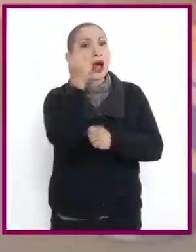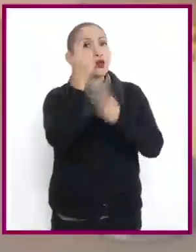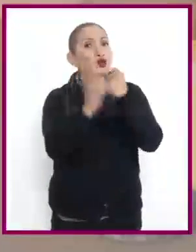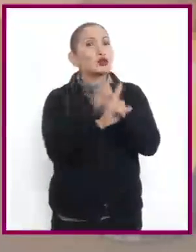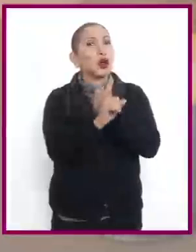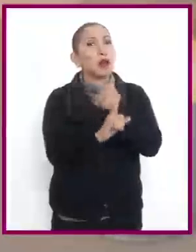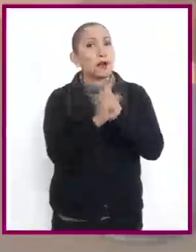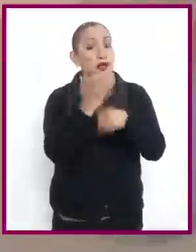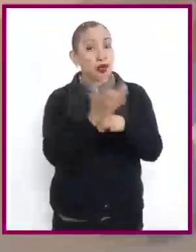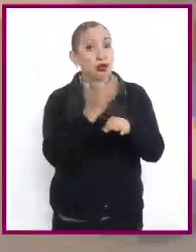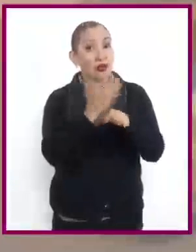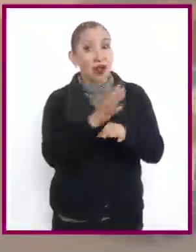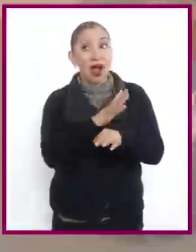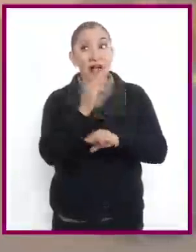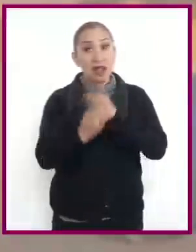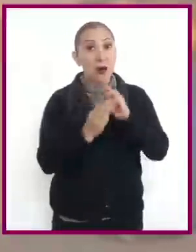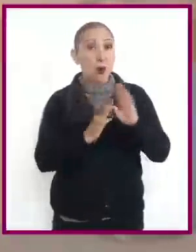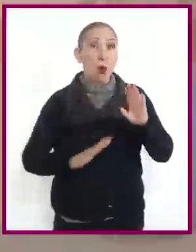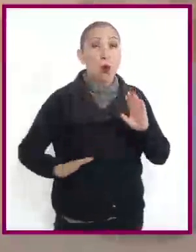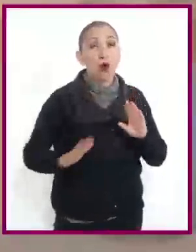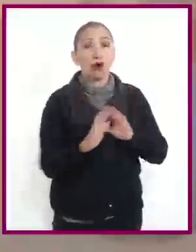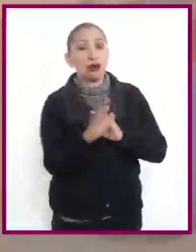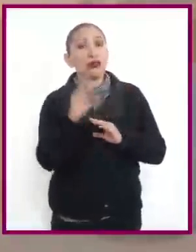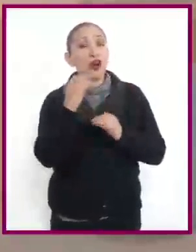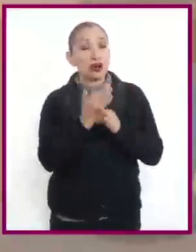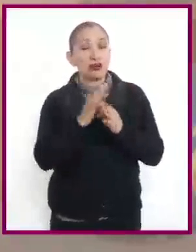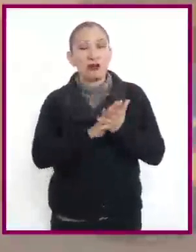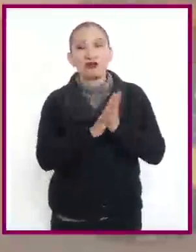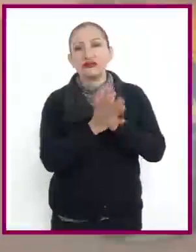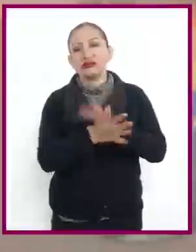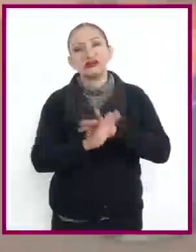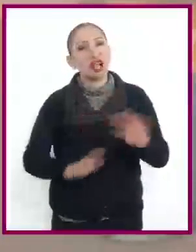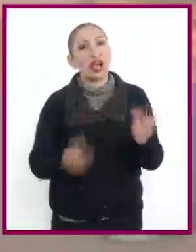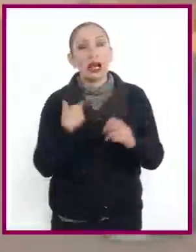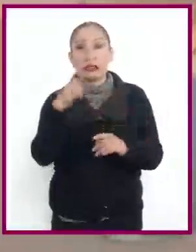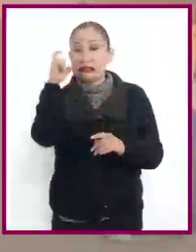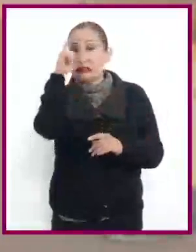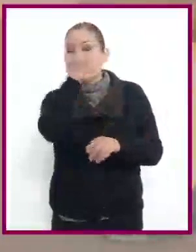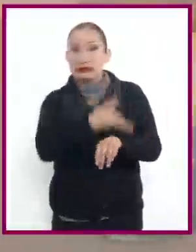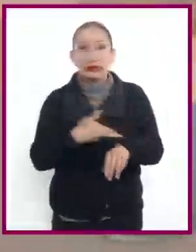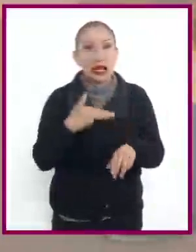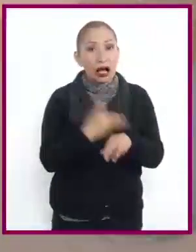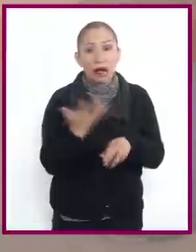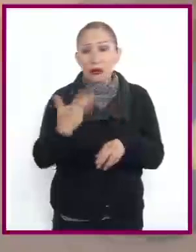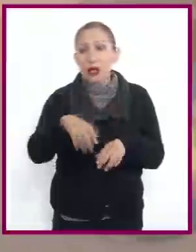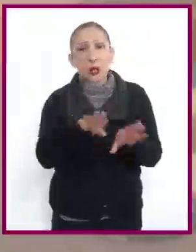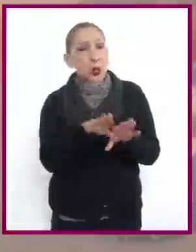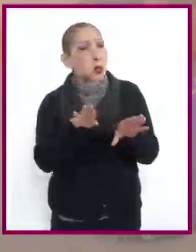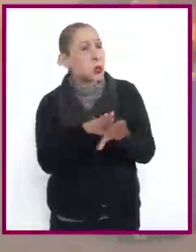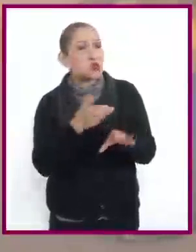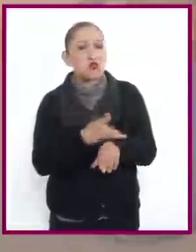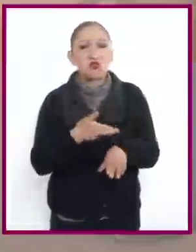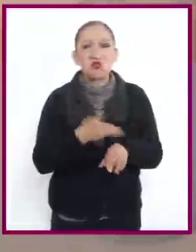y enfrentamos otros a los que llamamos retos y que existen de igual forma en el resto del